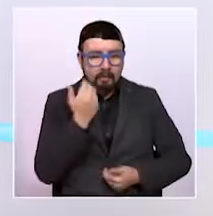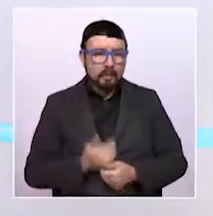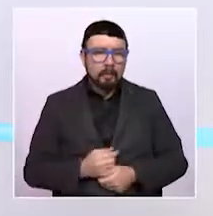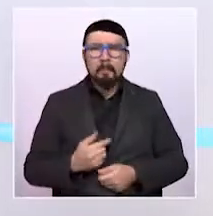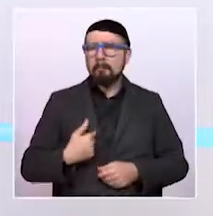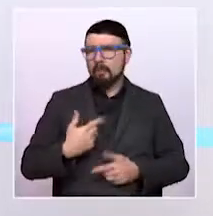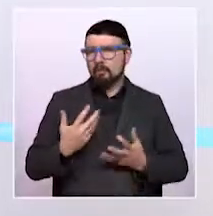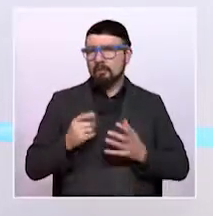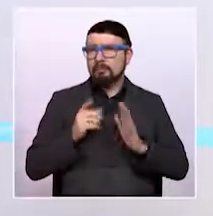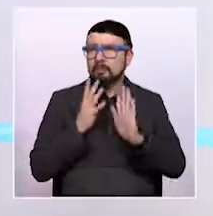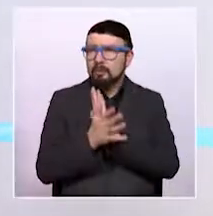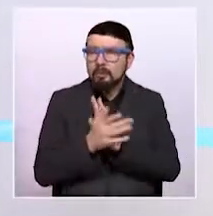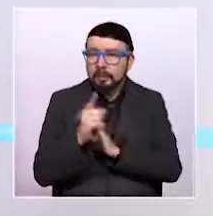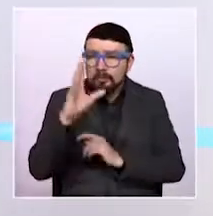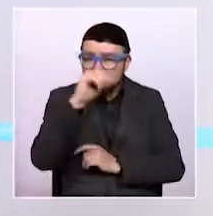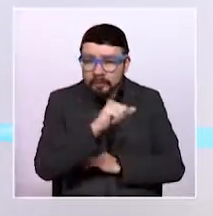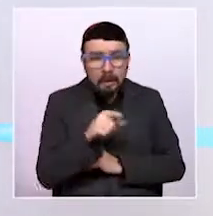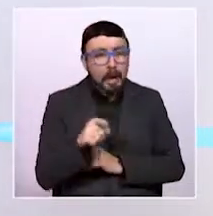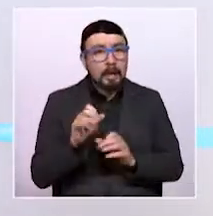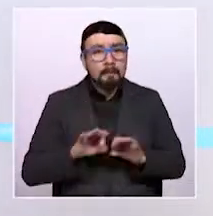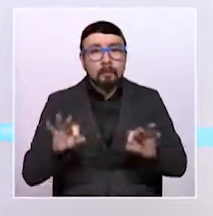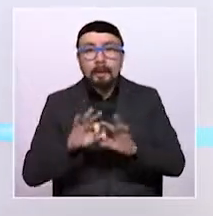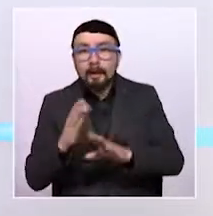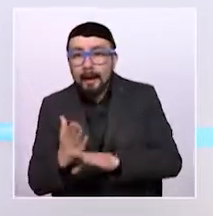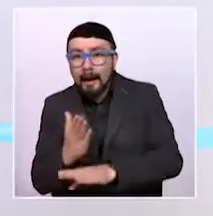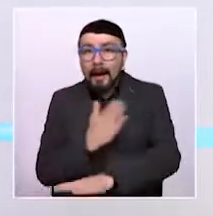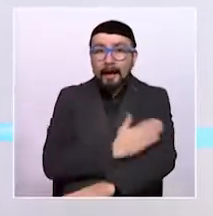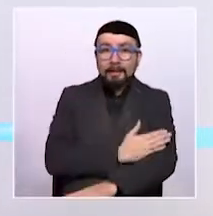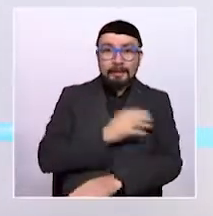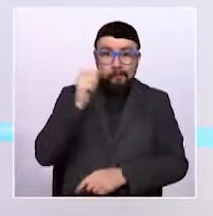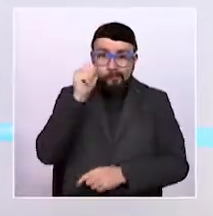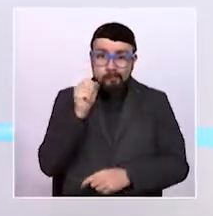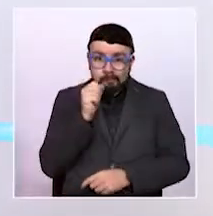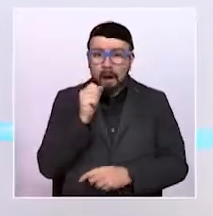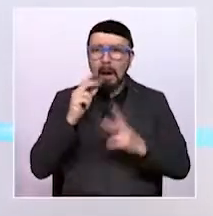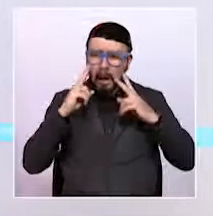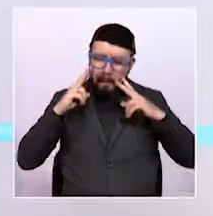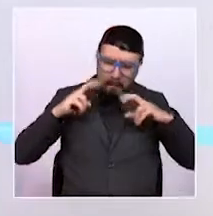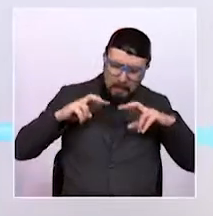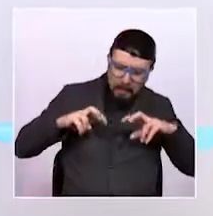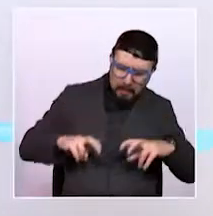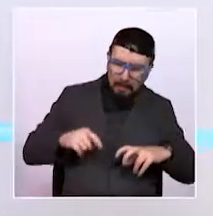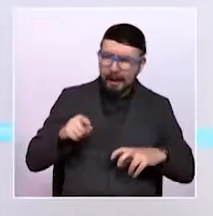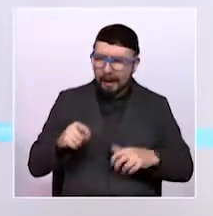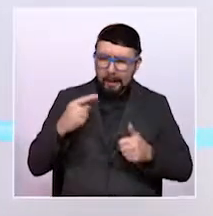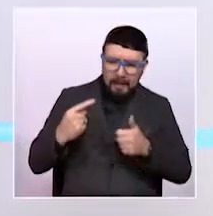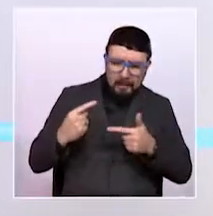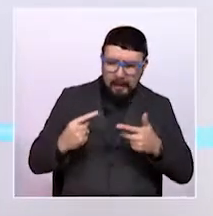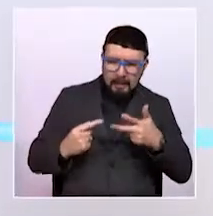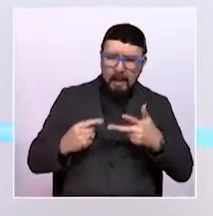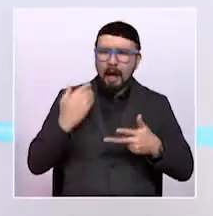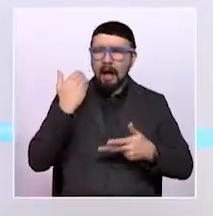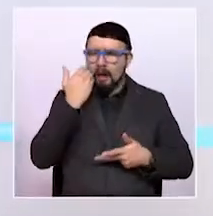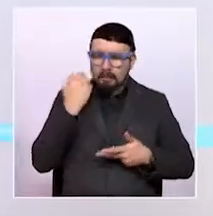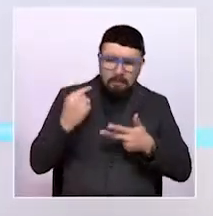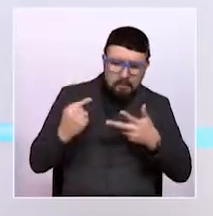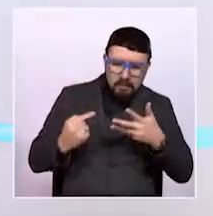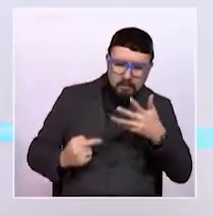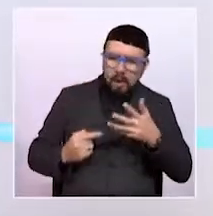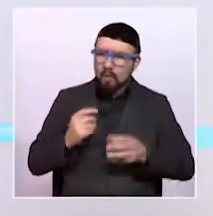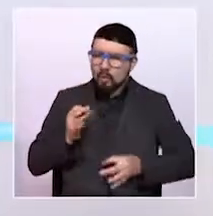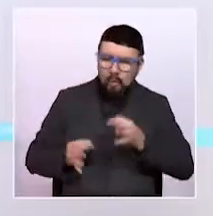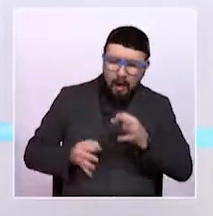cuenta es la importancia que tiene la valoración antes del embarazo para identificar factores de riesgo enfermedades cuidados que hay que tener